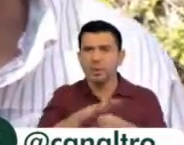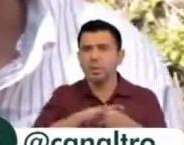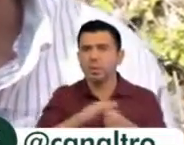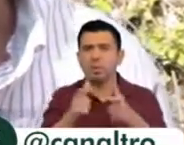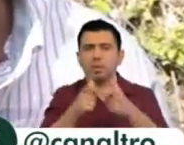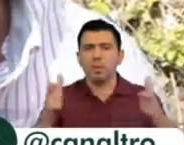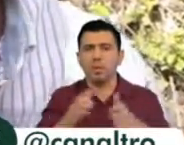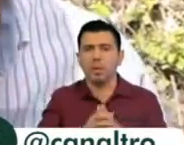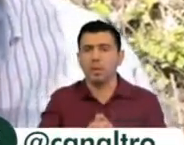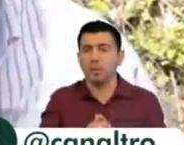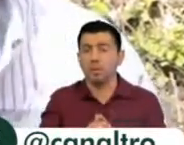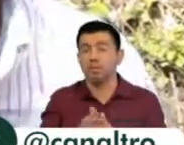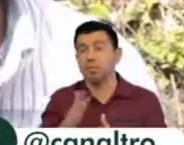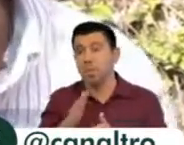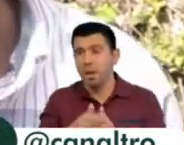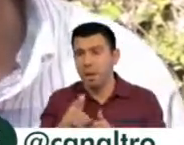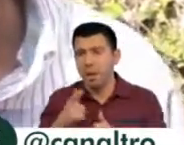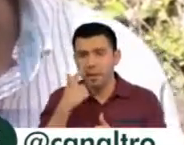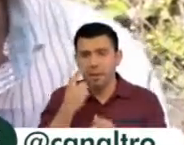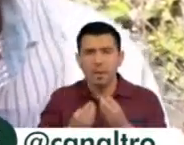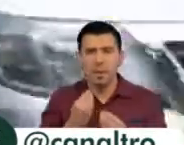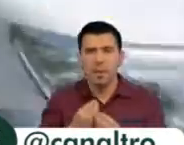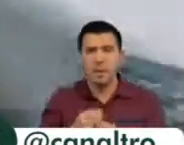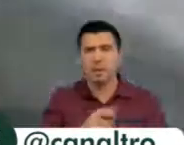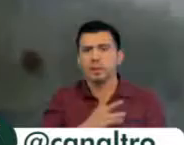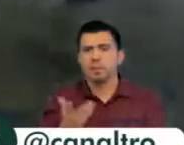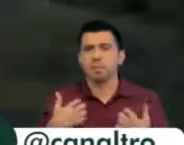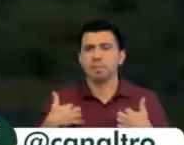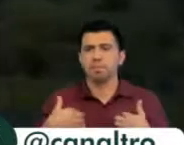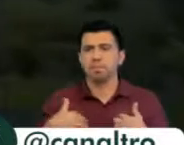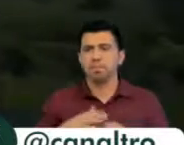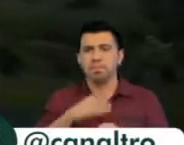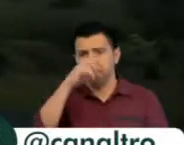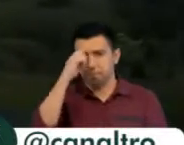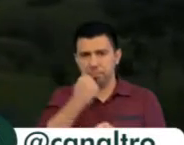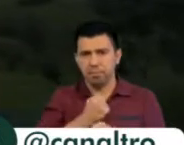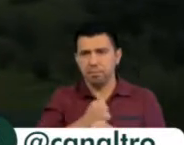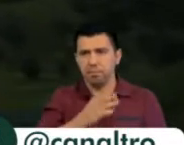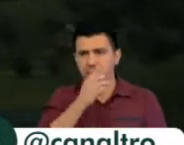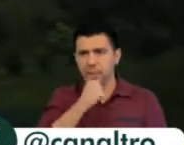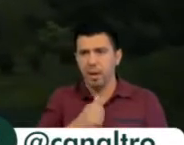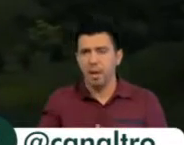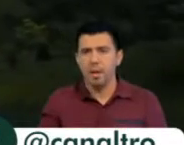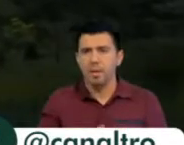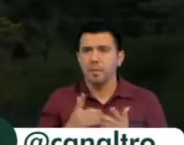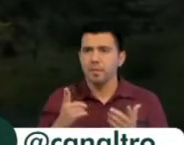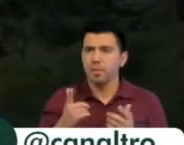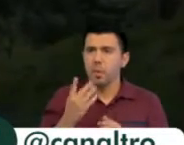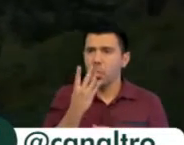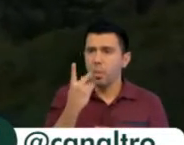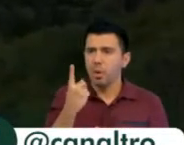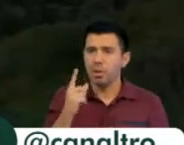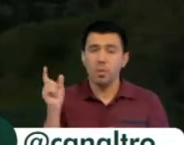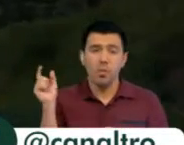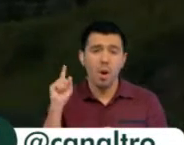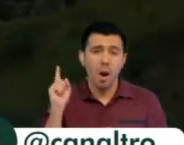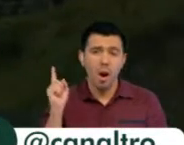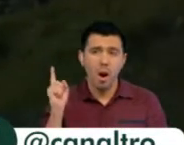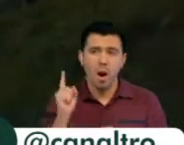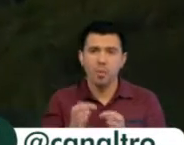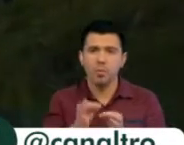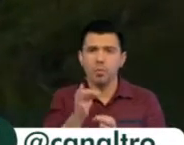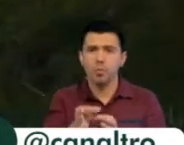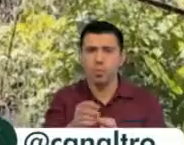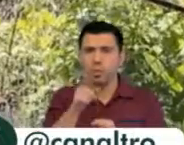la mayoría de los casos a engrosar las filas de desempleados. Este es un municipio con 41 años de historia, pero sus